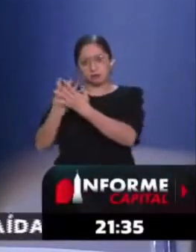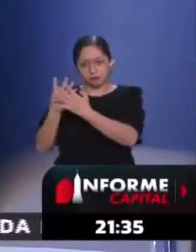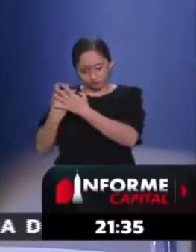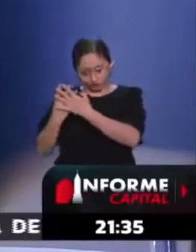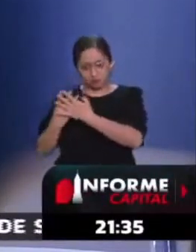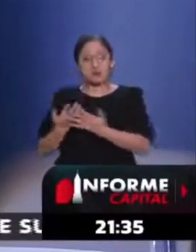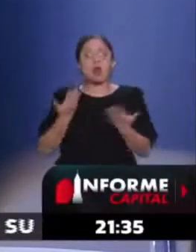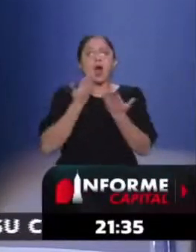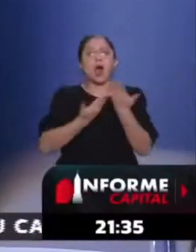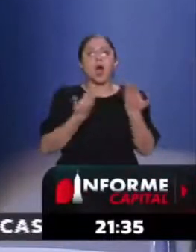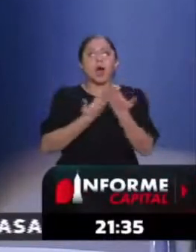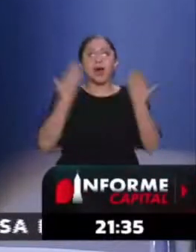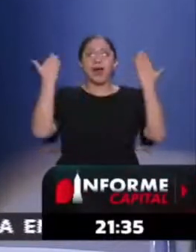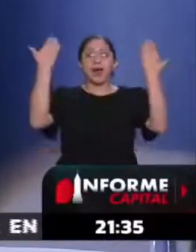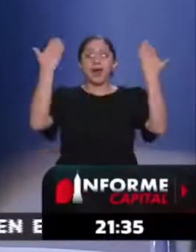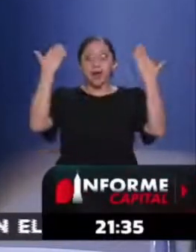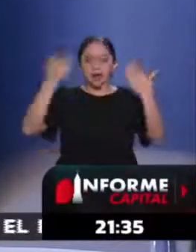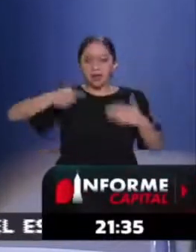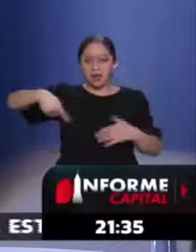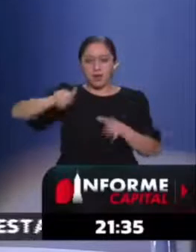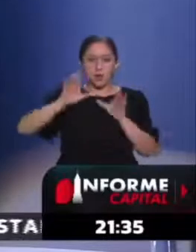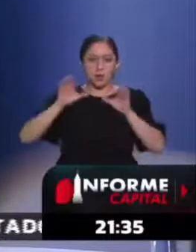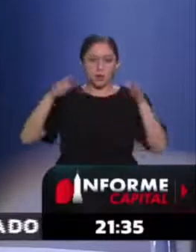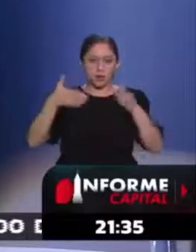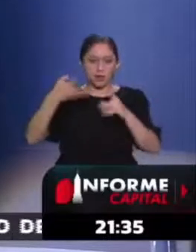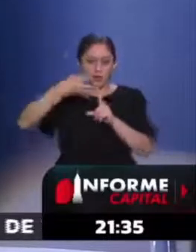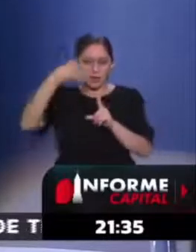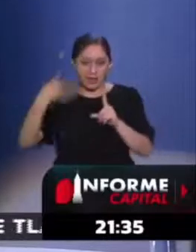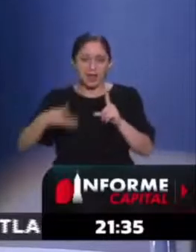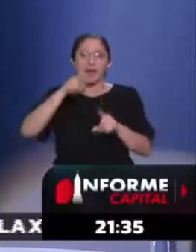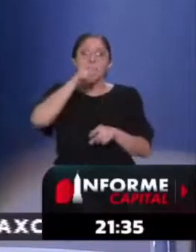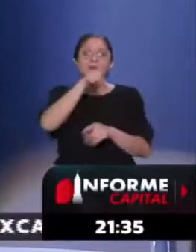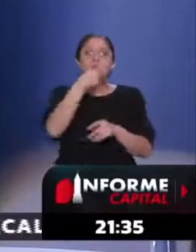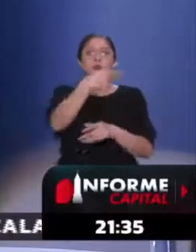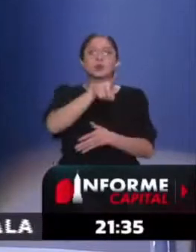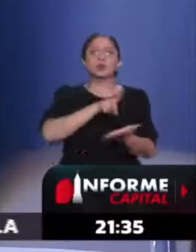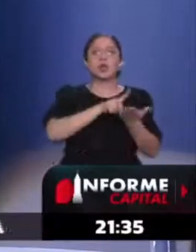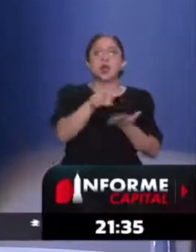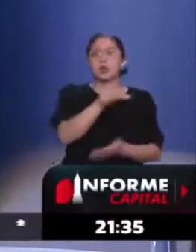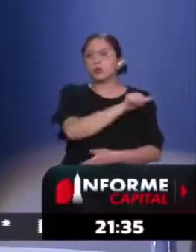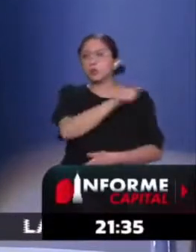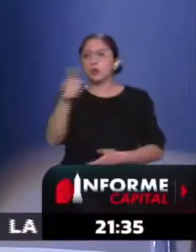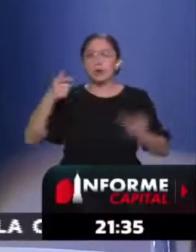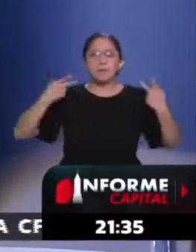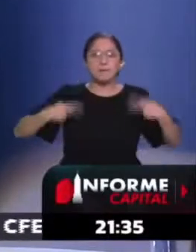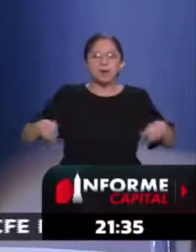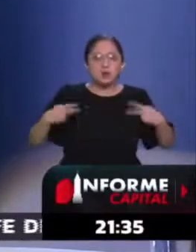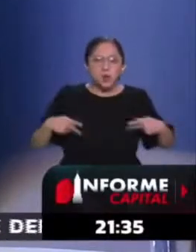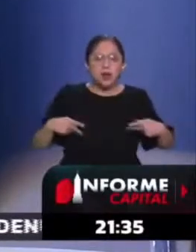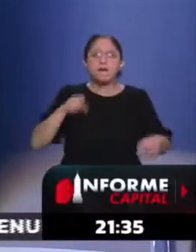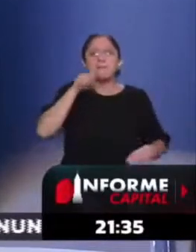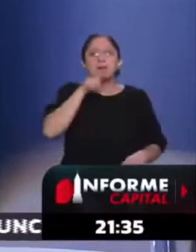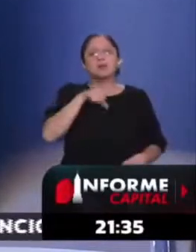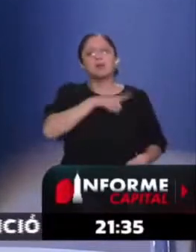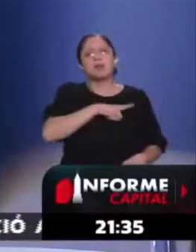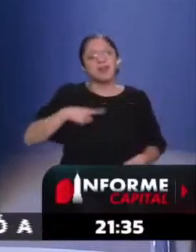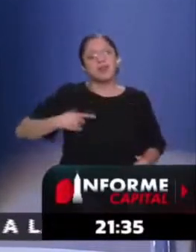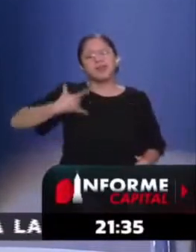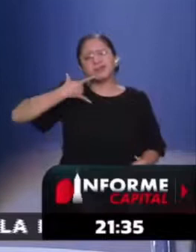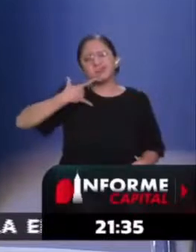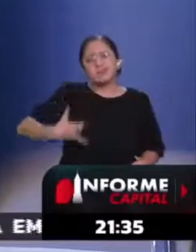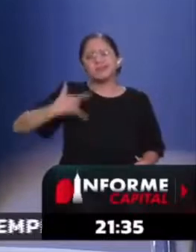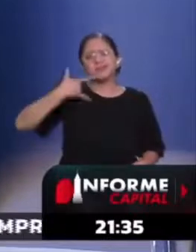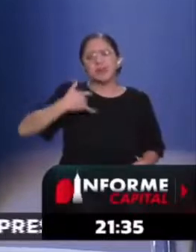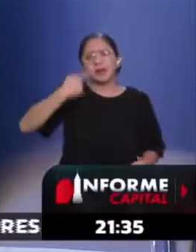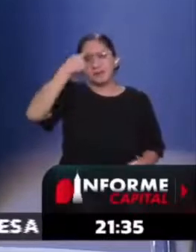de la diversidad sexual, para los derechos de todas las personas, y también para ver pues cuáles son los retos que aún se deben